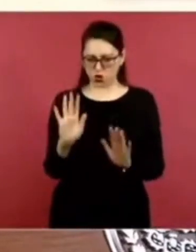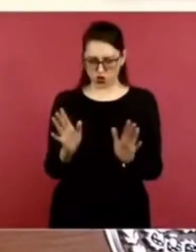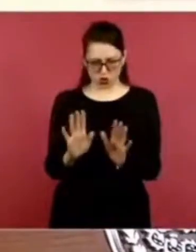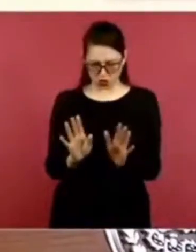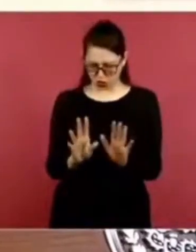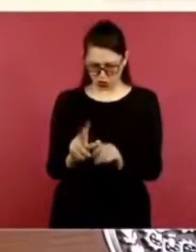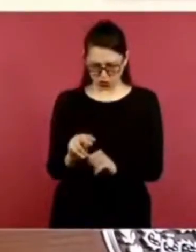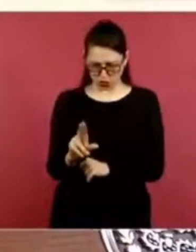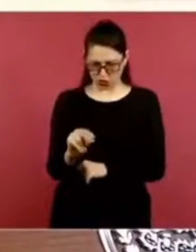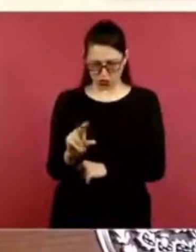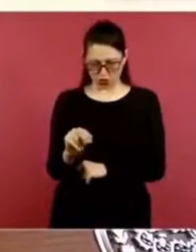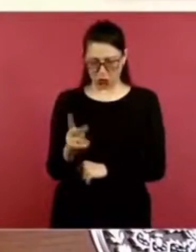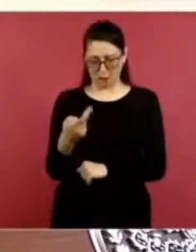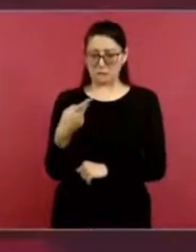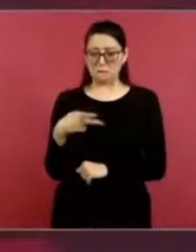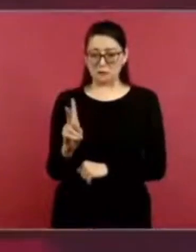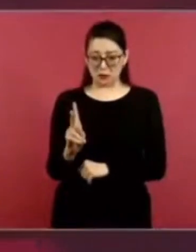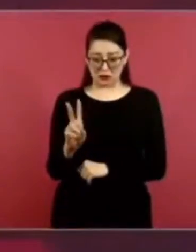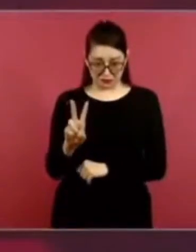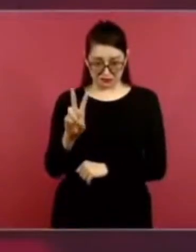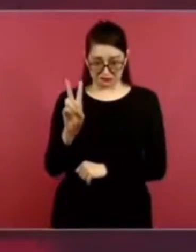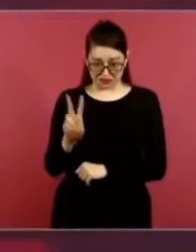malinterprete, pero